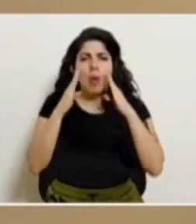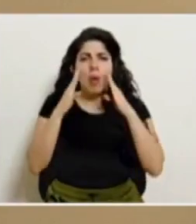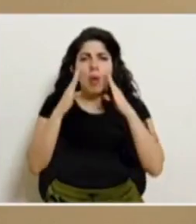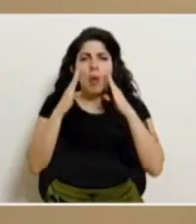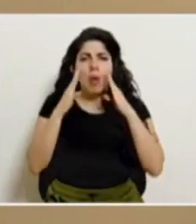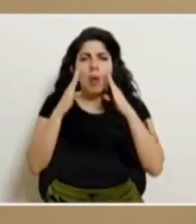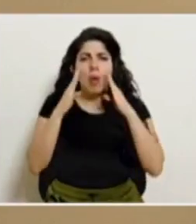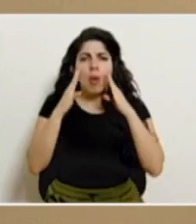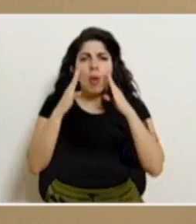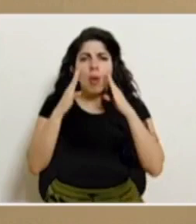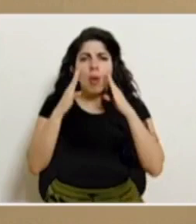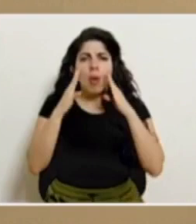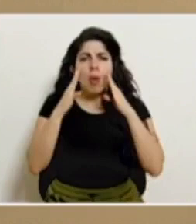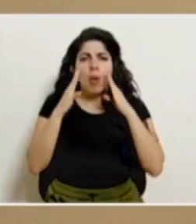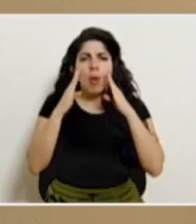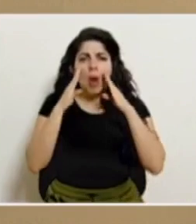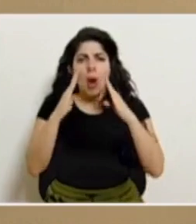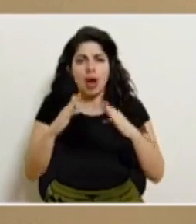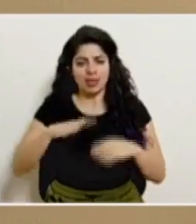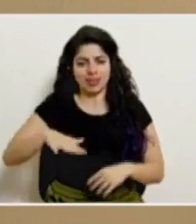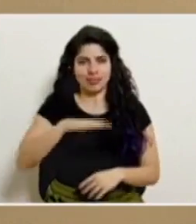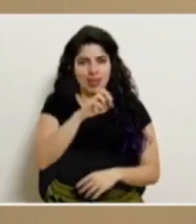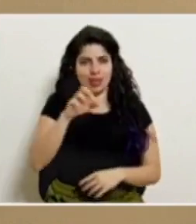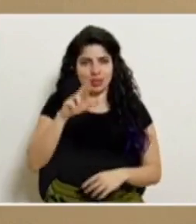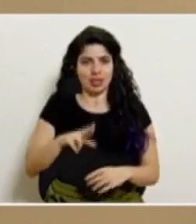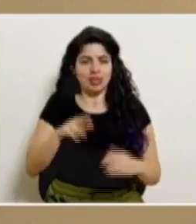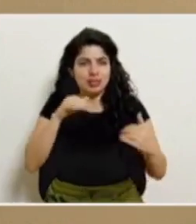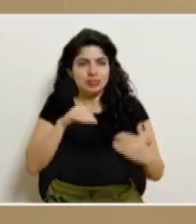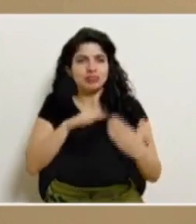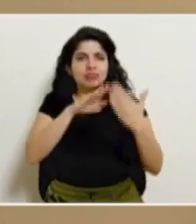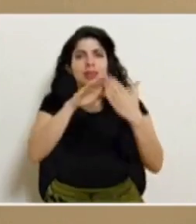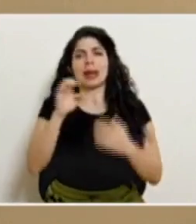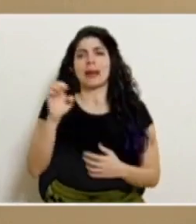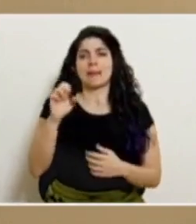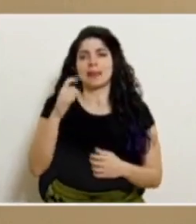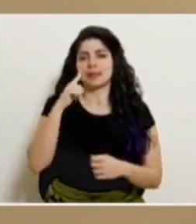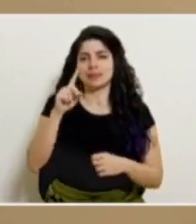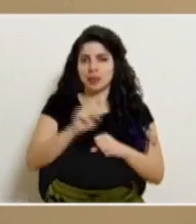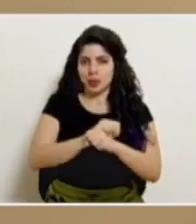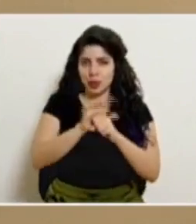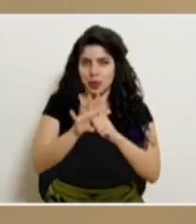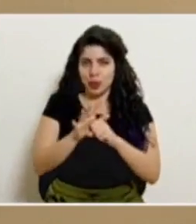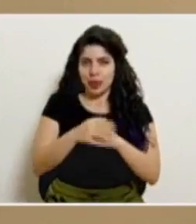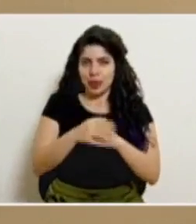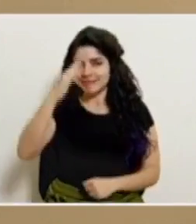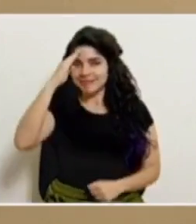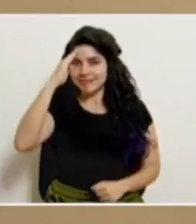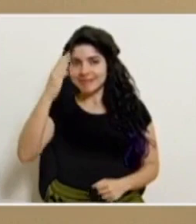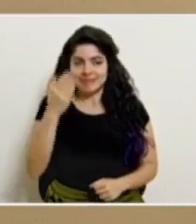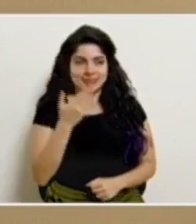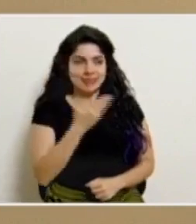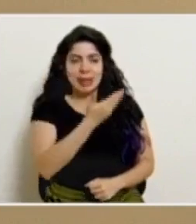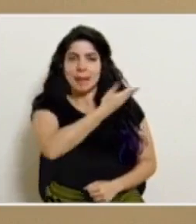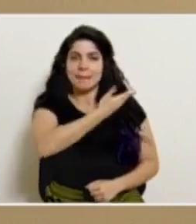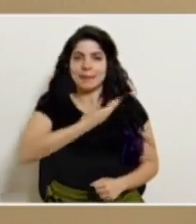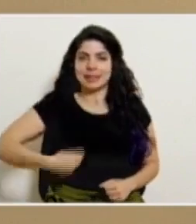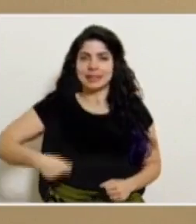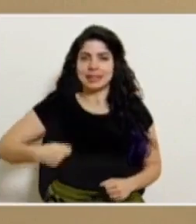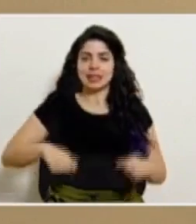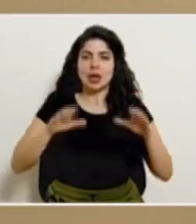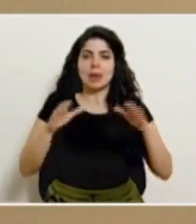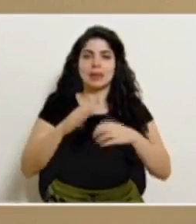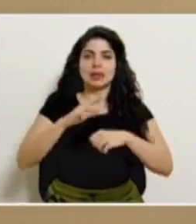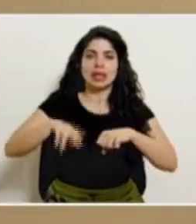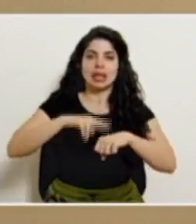y la atención de cómo Costa Rica enfrenta la emergencia por el COVID-19. Saludamos al presidente de la Comisión